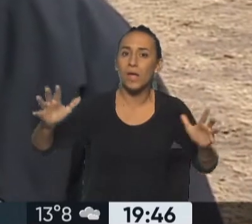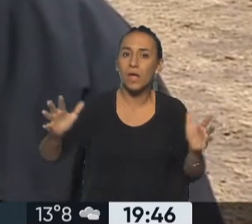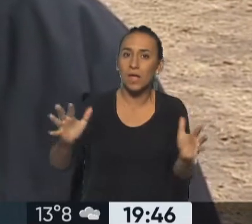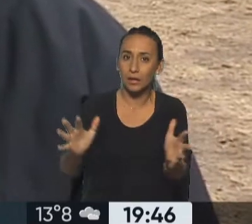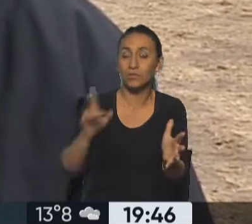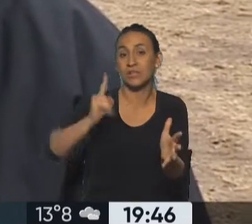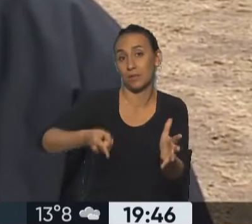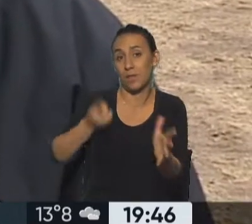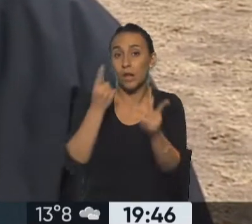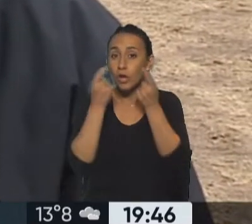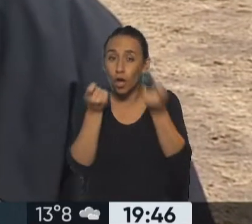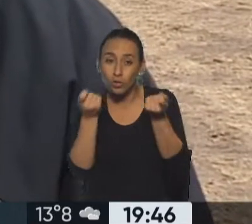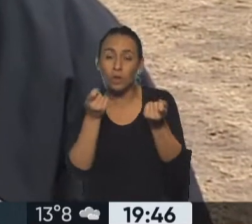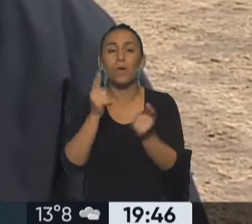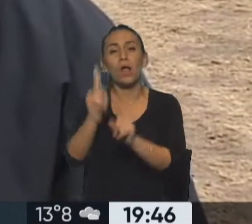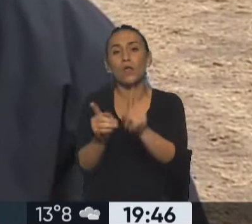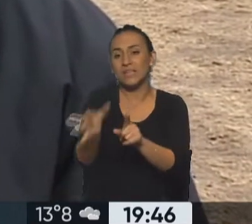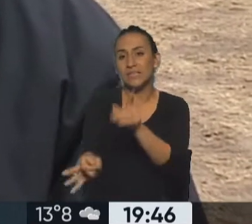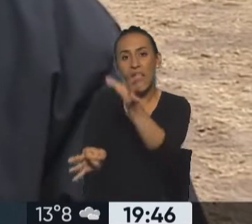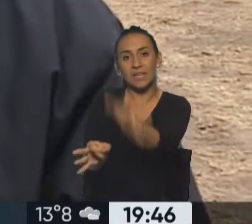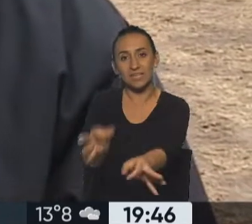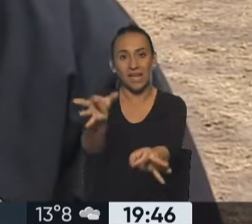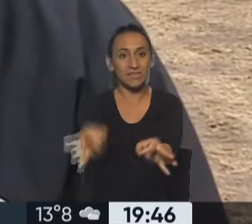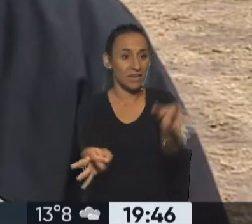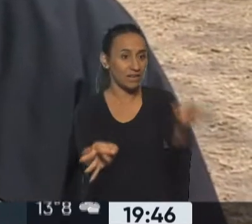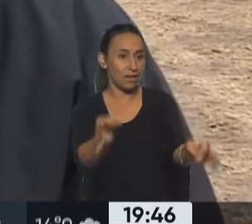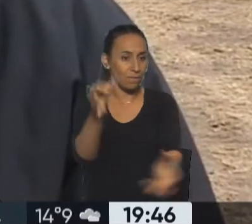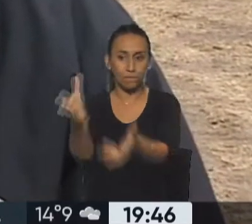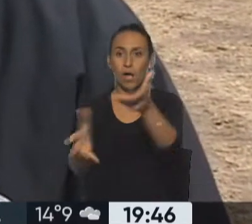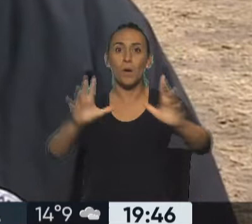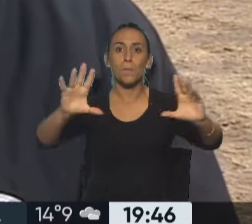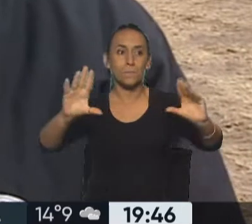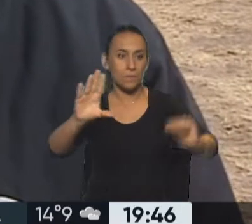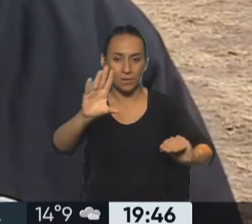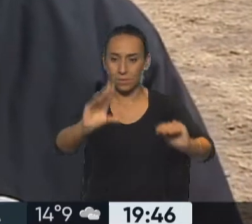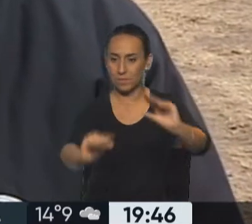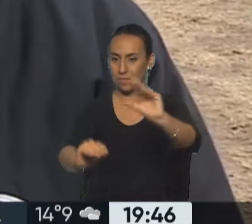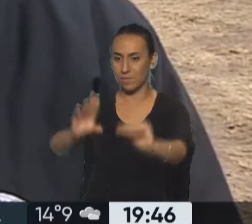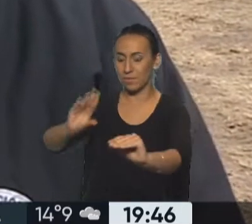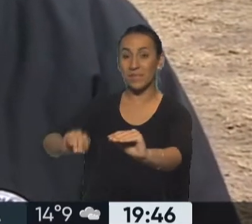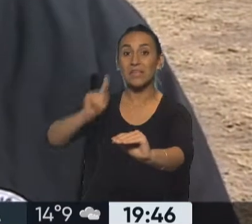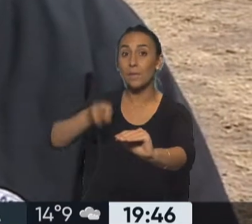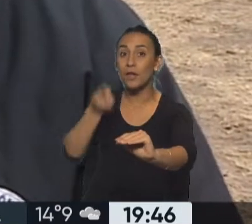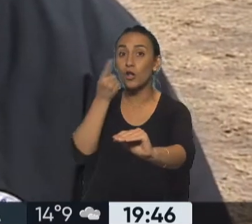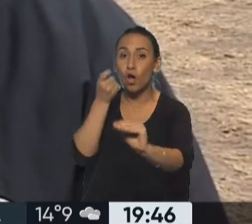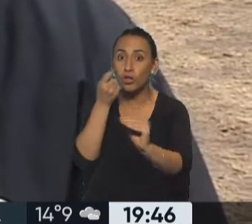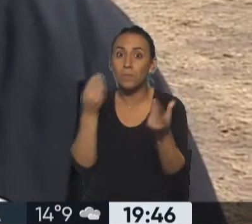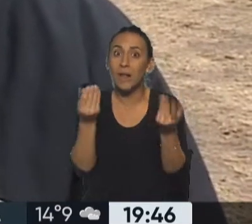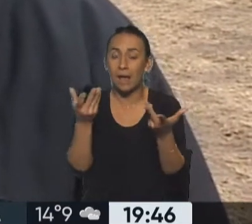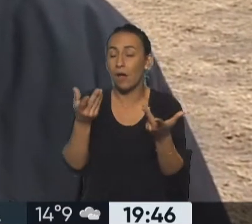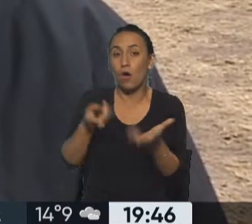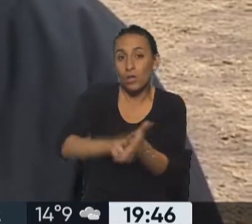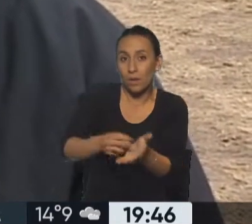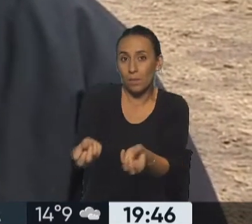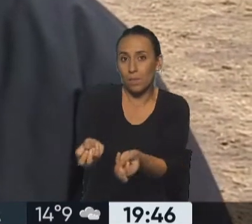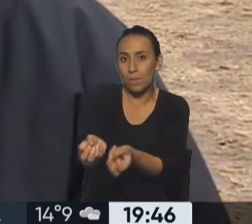dentro de lo que es la zona de isla para evitar de que haya nuevo foco, ¿no? Con las fuerzas de policías de